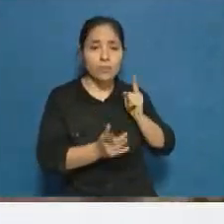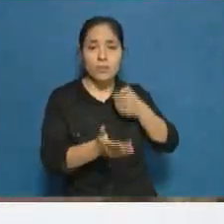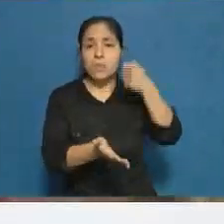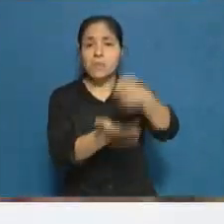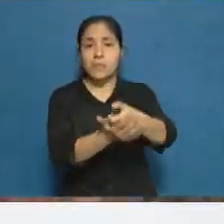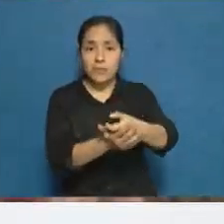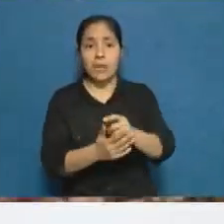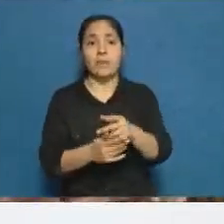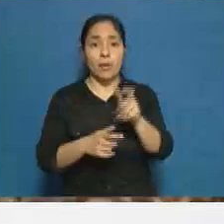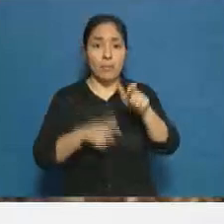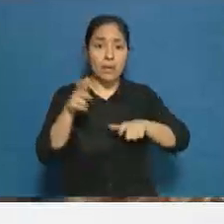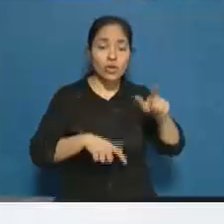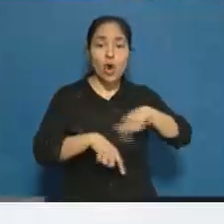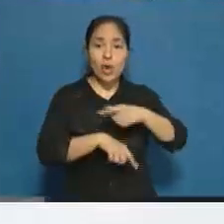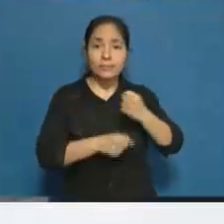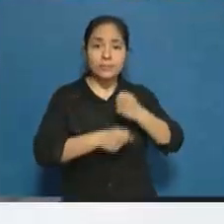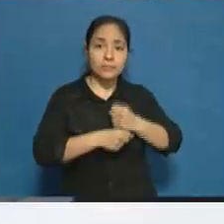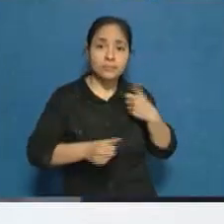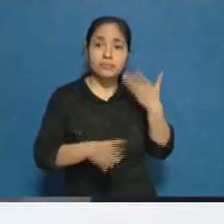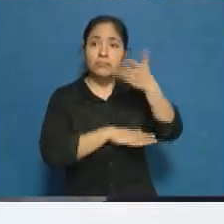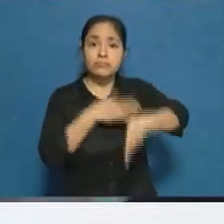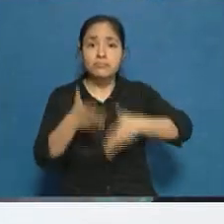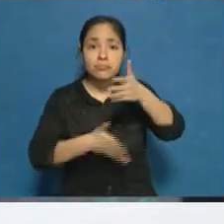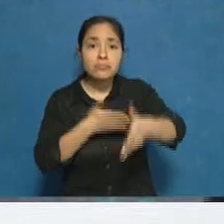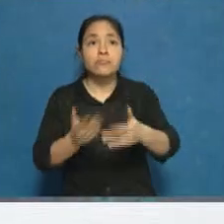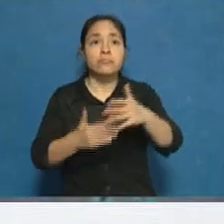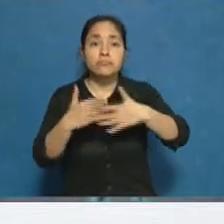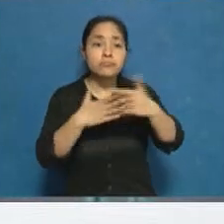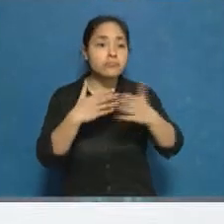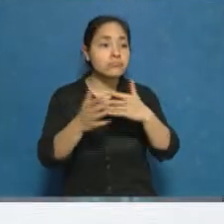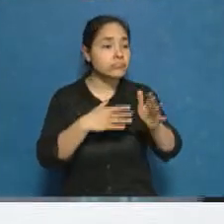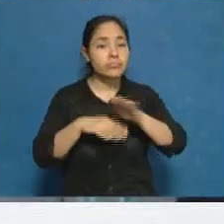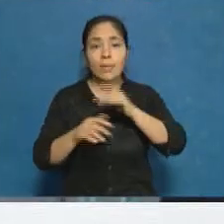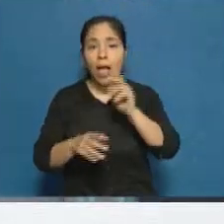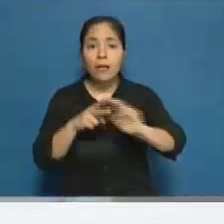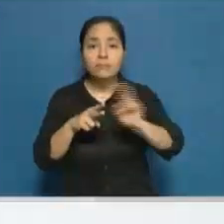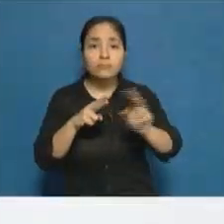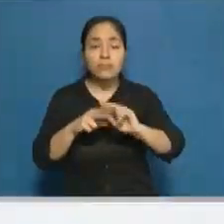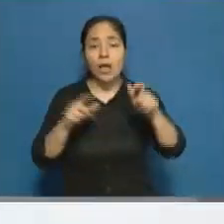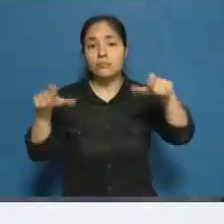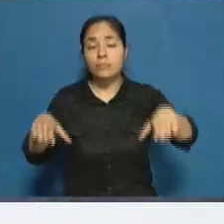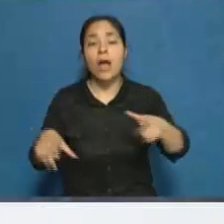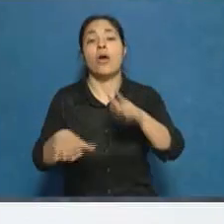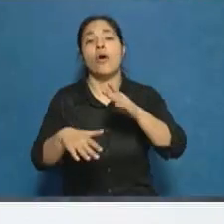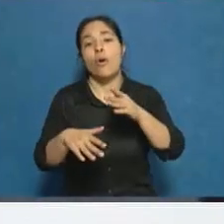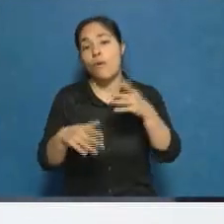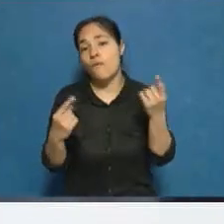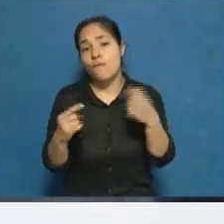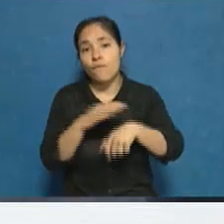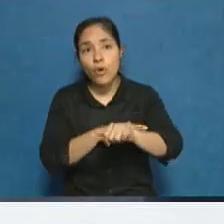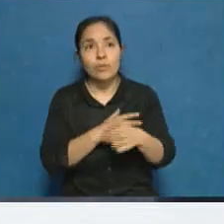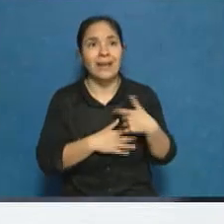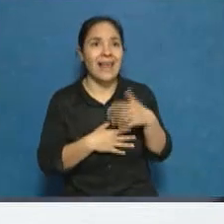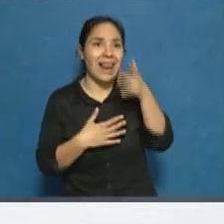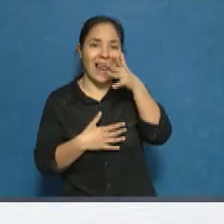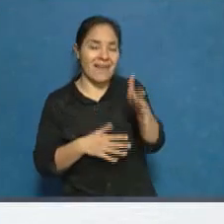gente que vino a poner horas de trabajo para hacer este predio de fútbol. Lamentable que por un